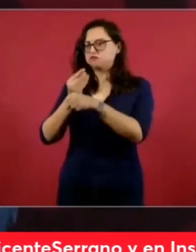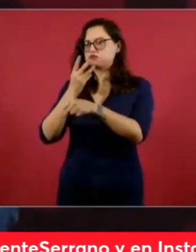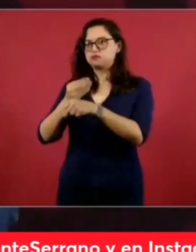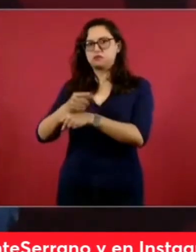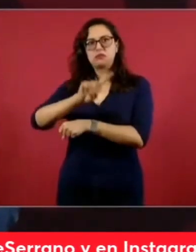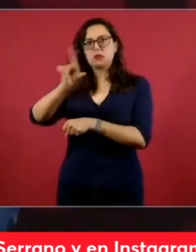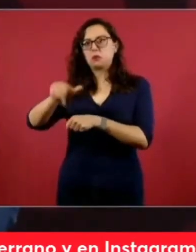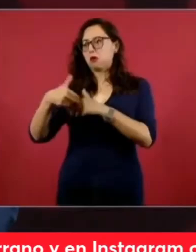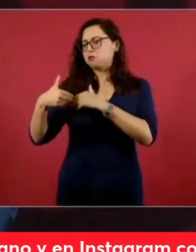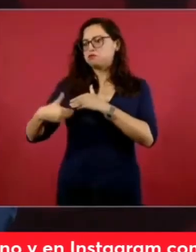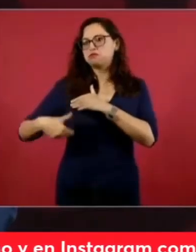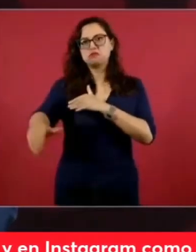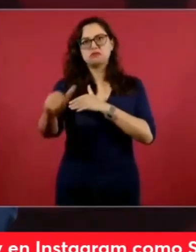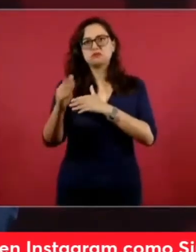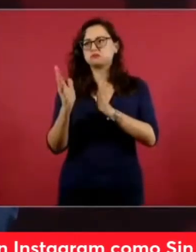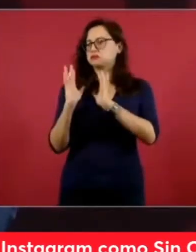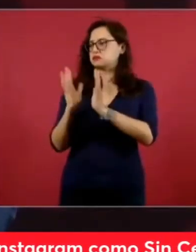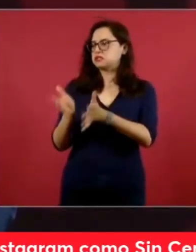planas,